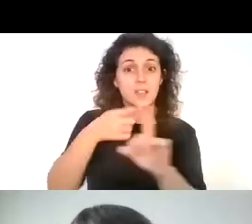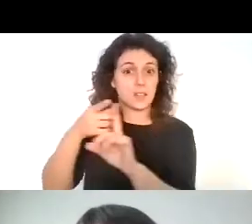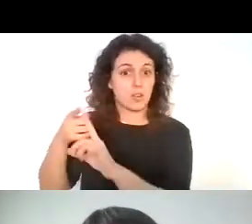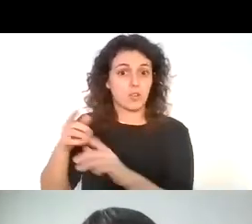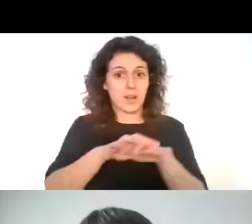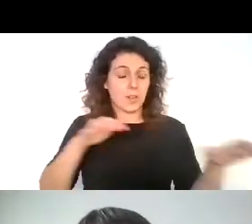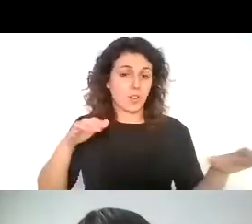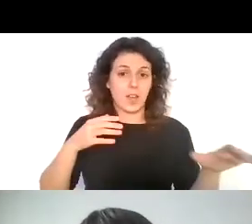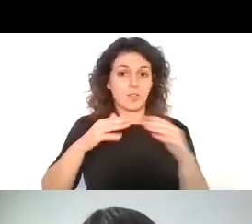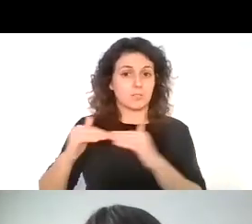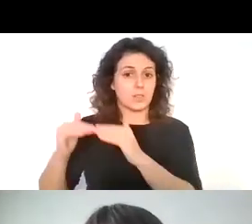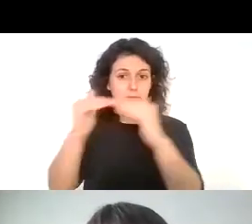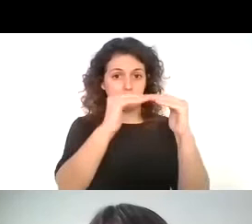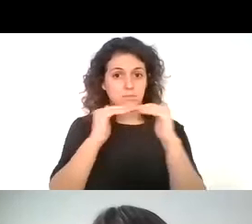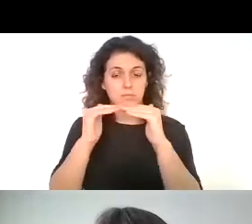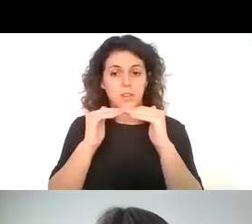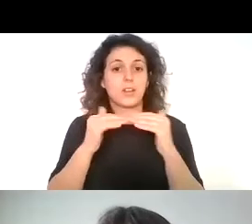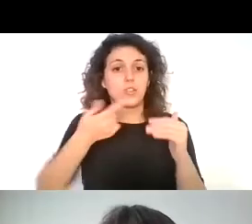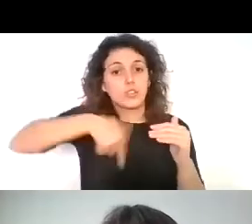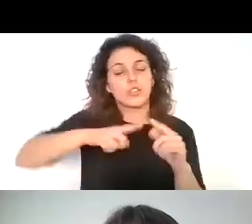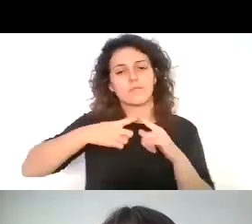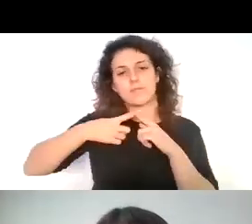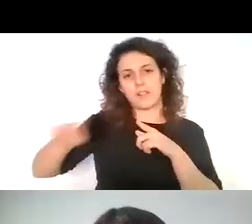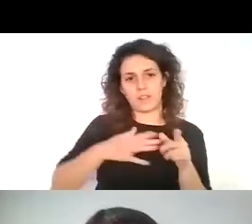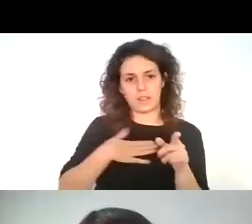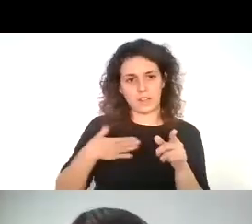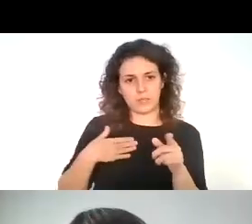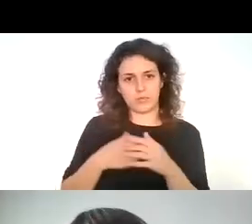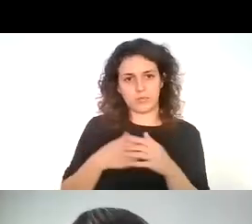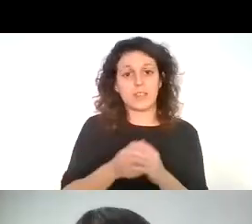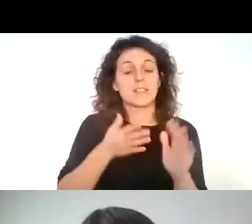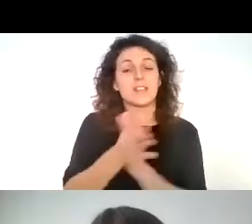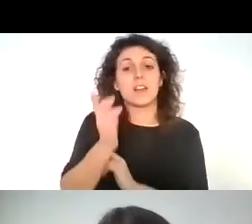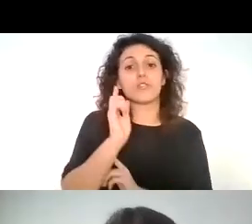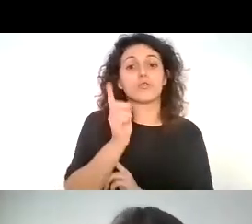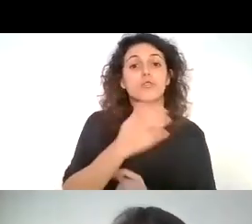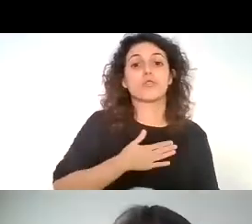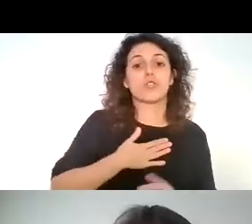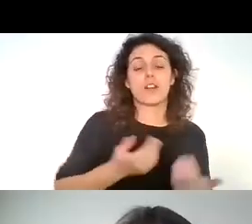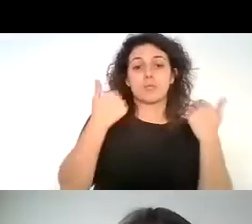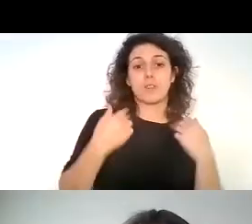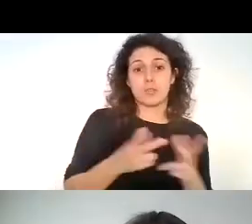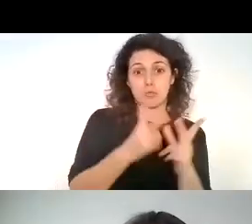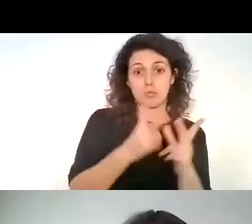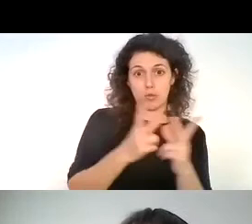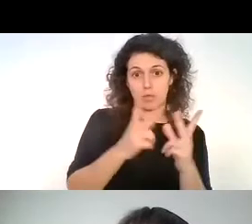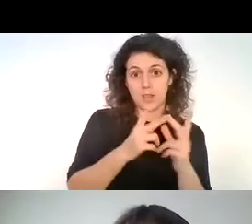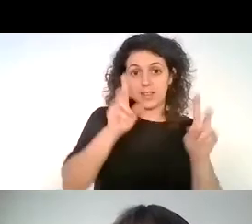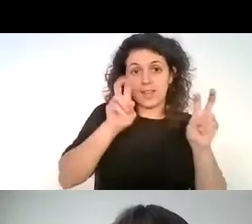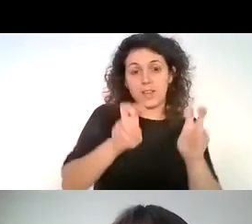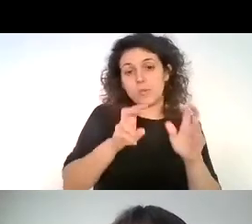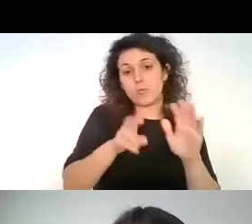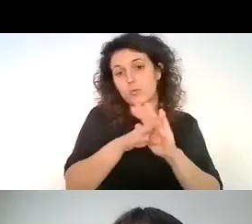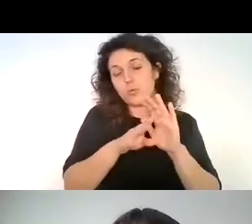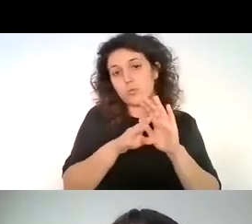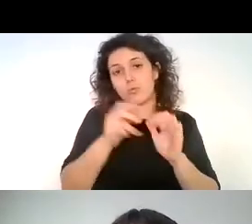mismo punto y por lo tanto debemos diferenciarnos. No solo es para nosotros una responsabilidad social el hecho de trabajar un turismo